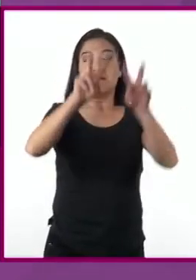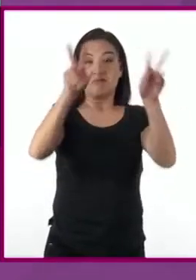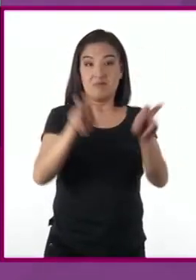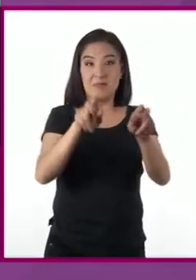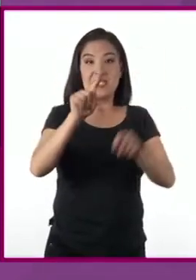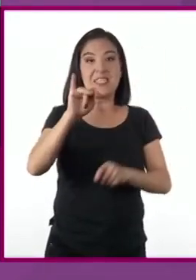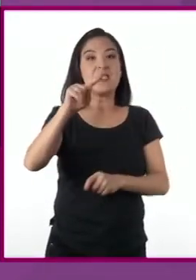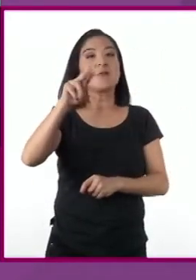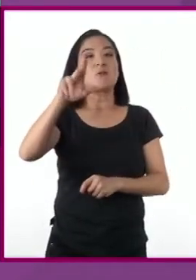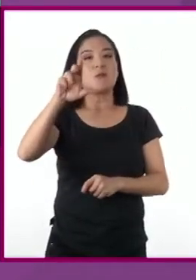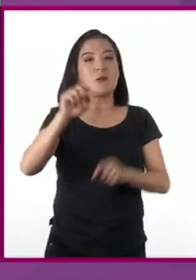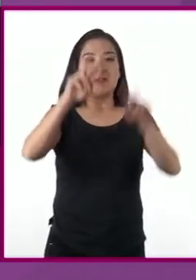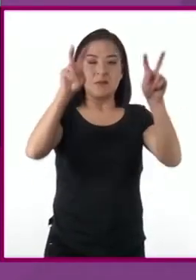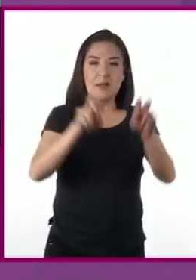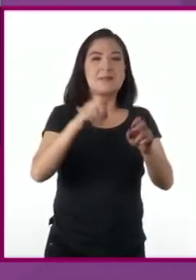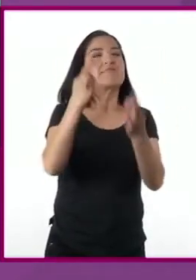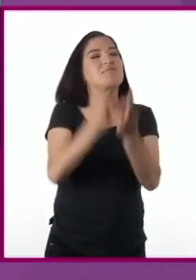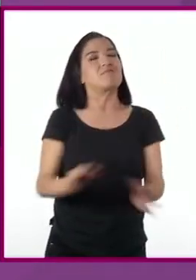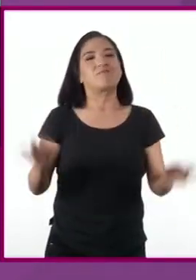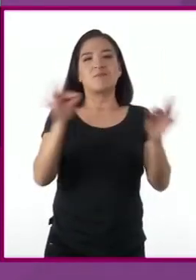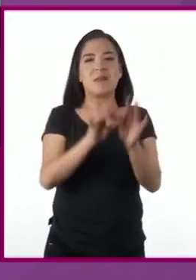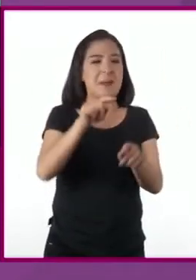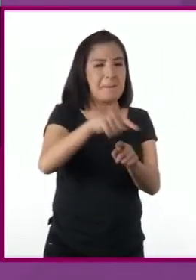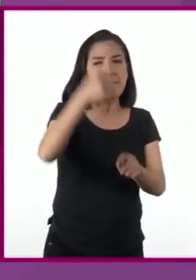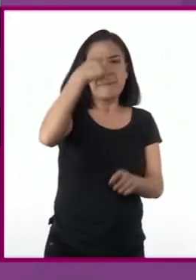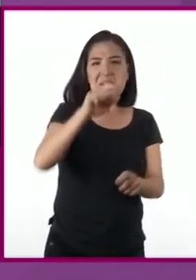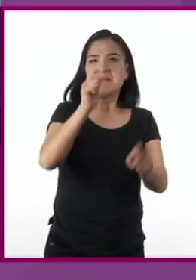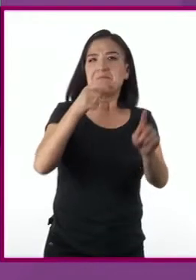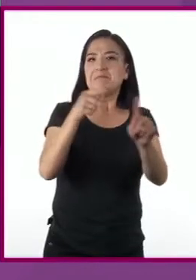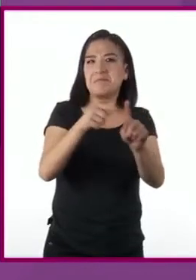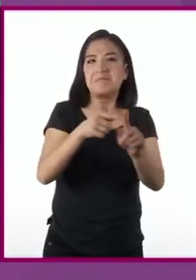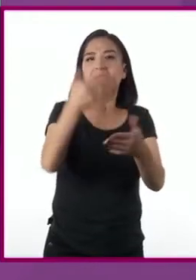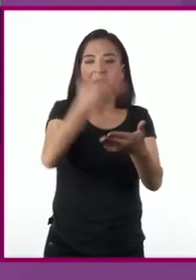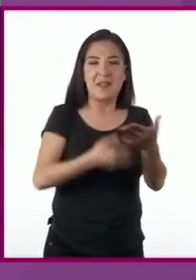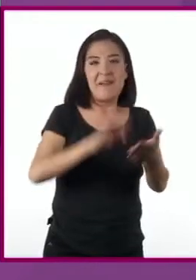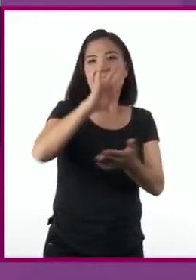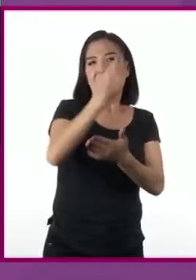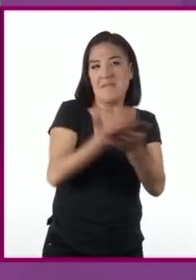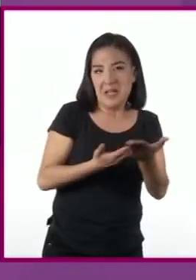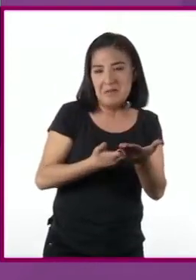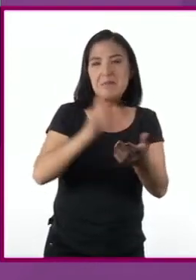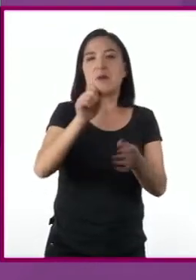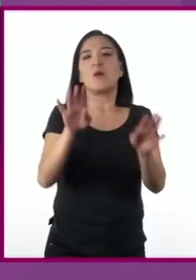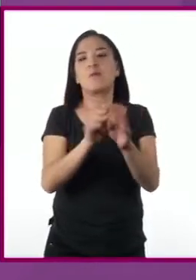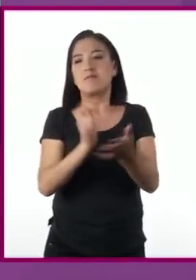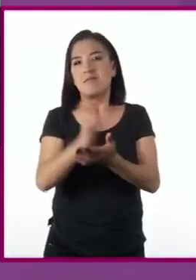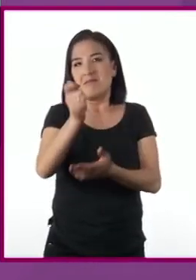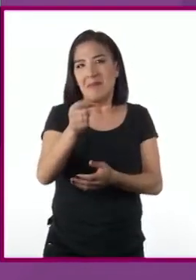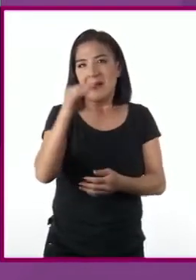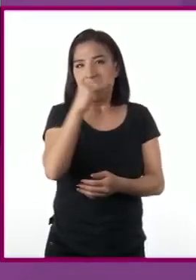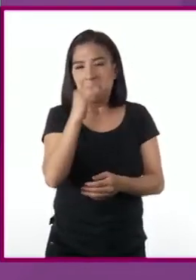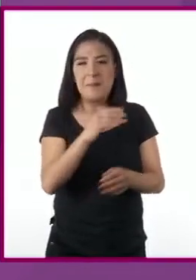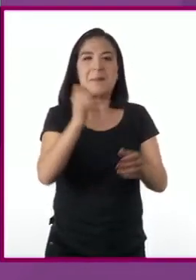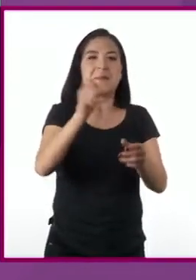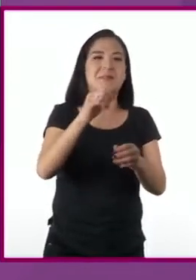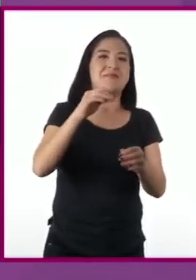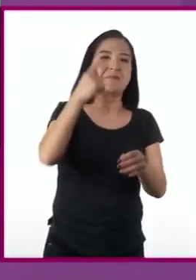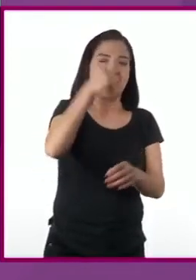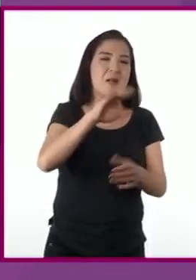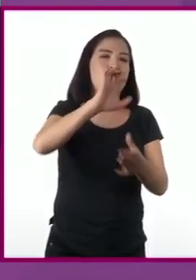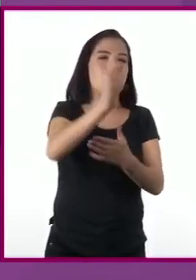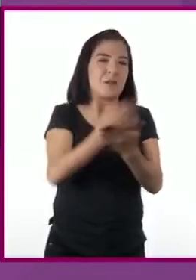es fundamental para saber de qué documento se trata. Una factura, una garantía, un contrato,